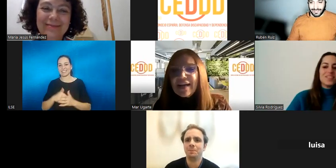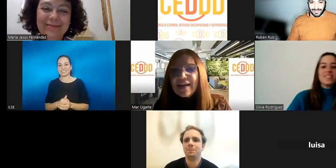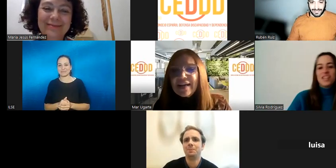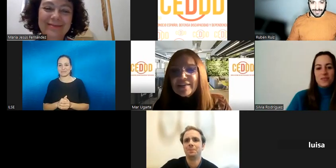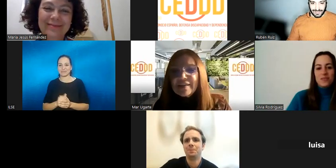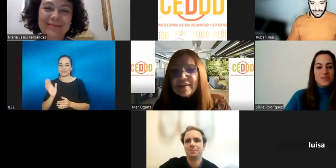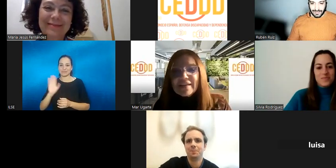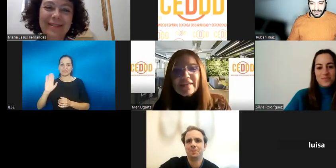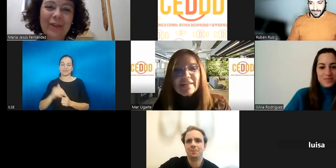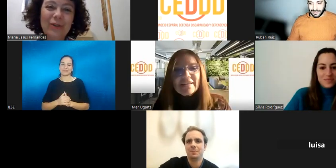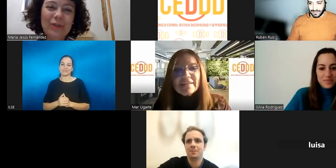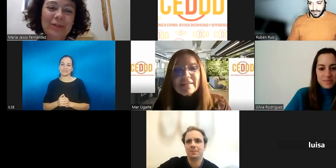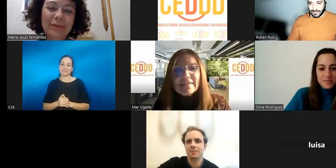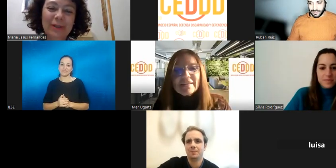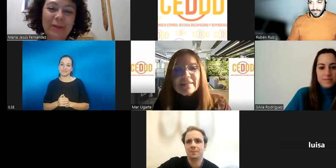adiós adiós